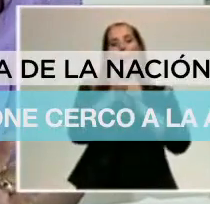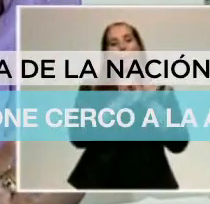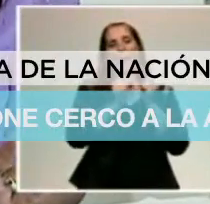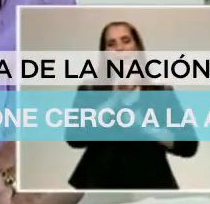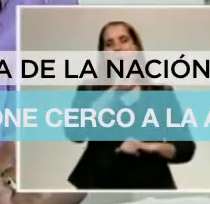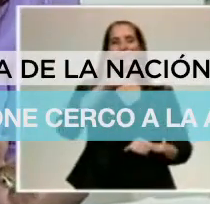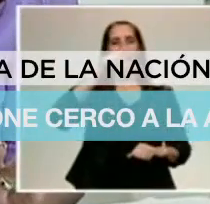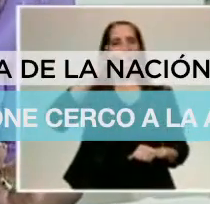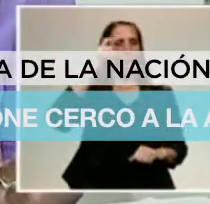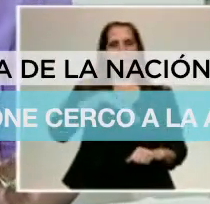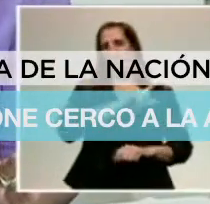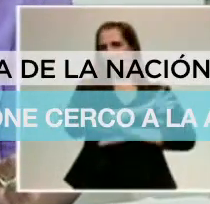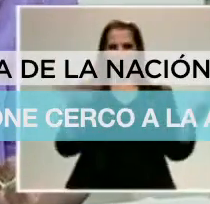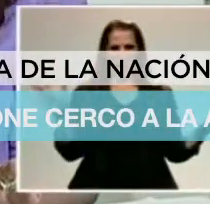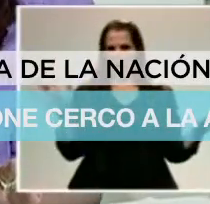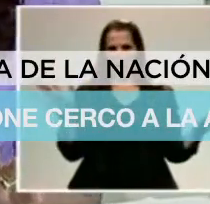Y